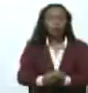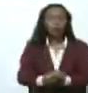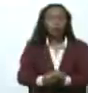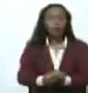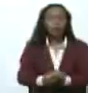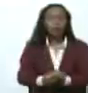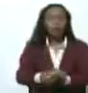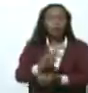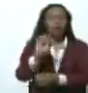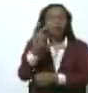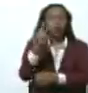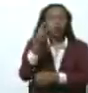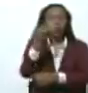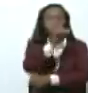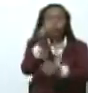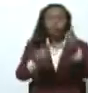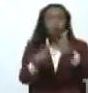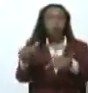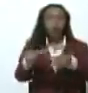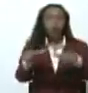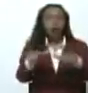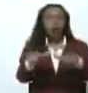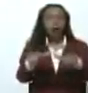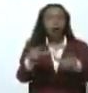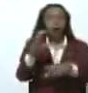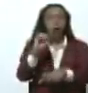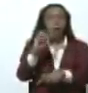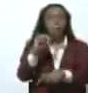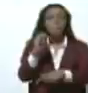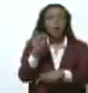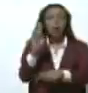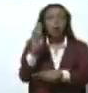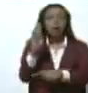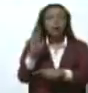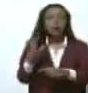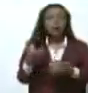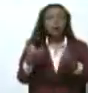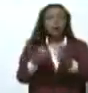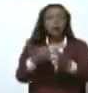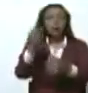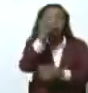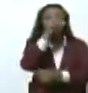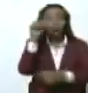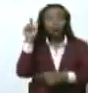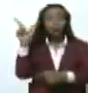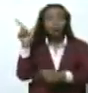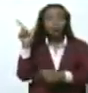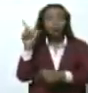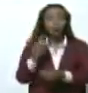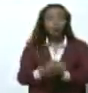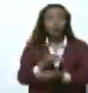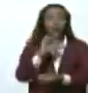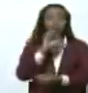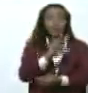en el segundo lugar, Omar José Prieto Fernández, del Partido Socialista Unido de Venezuela, con